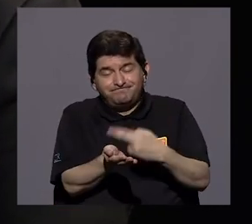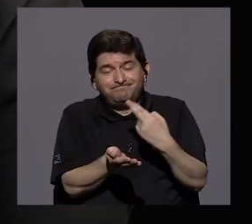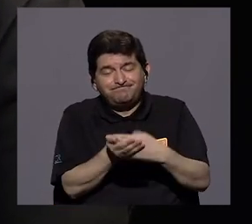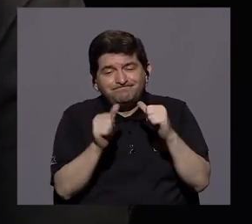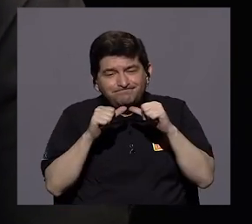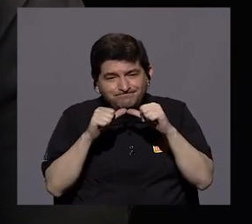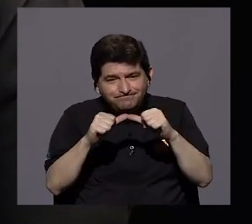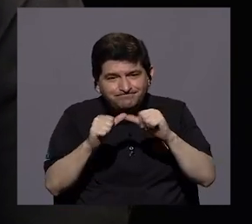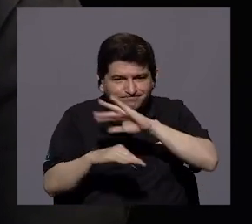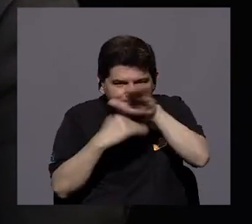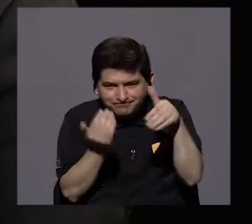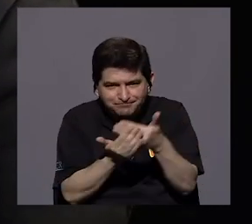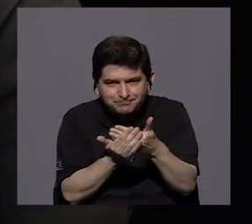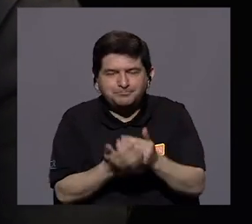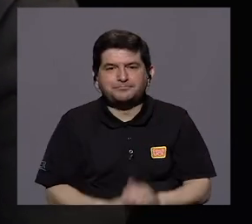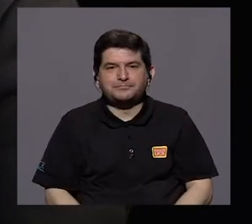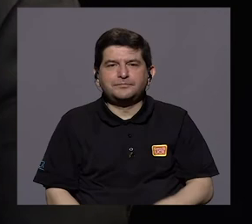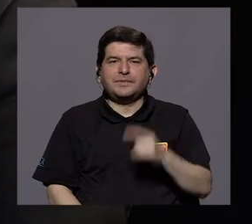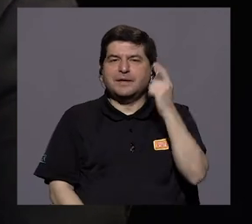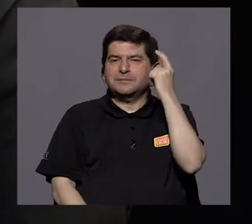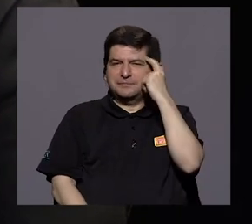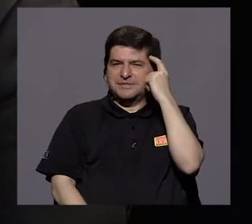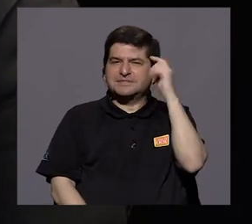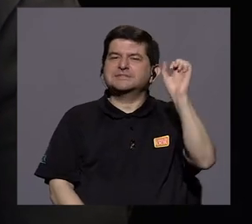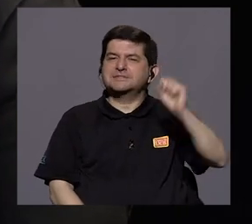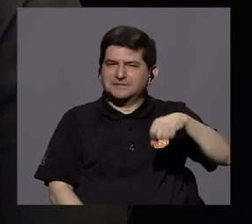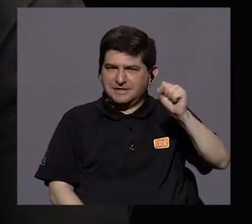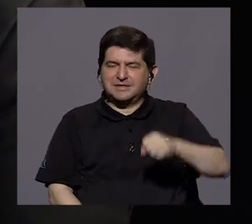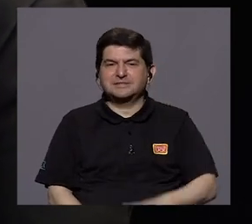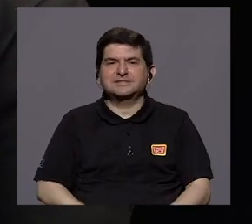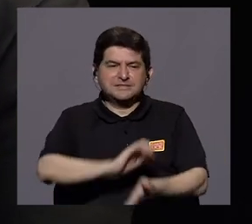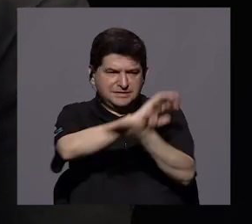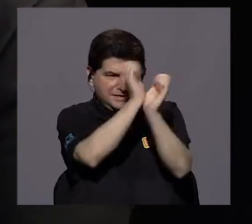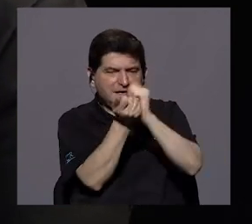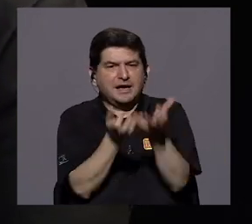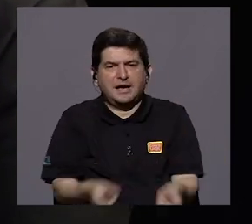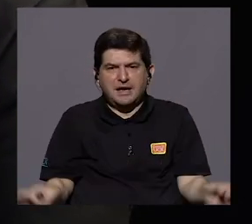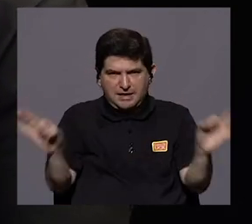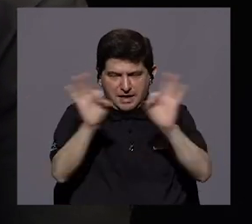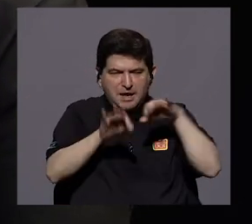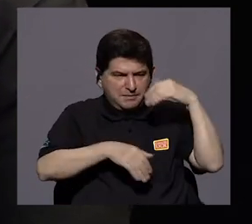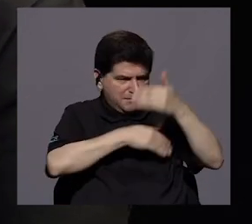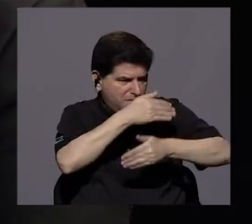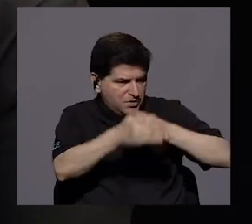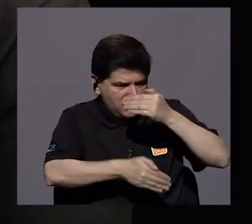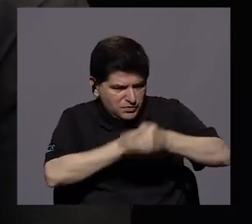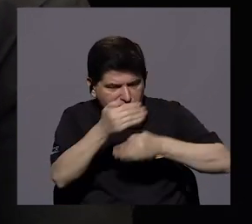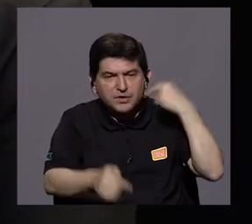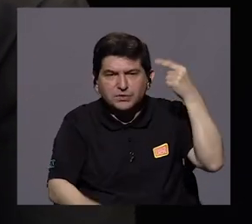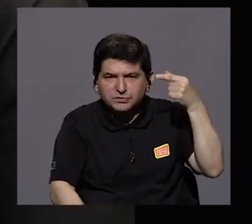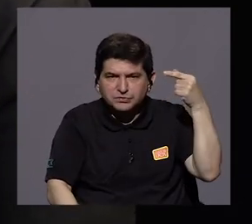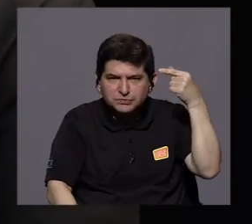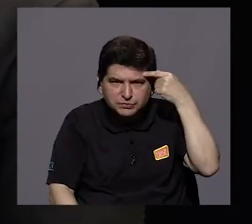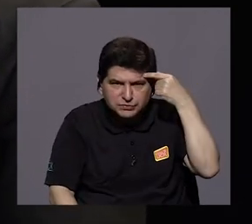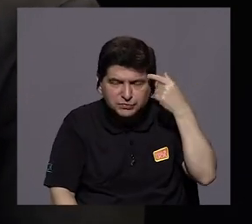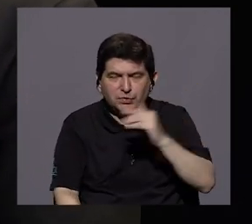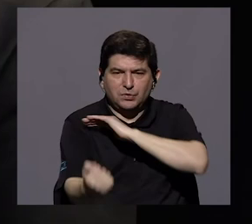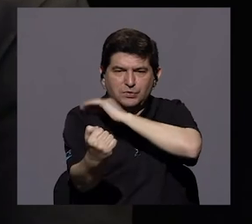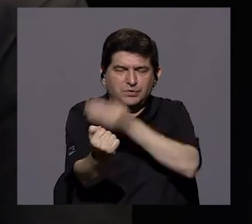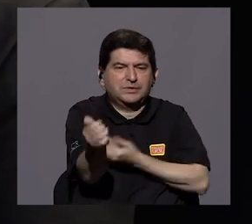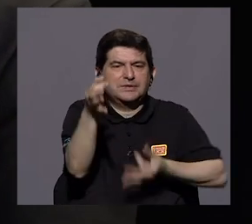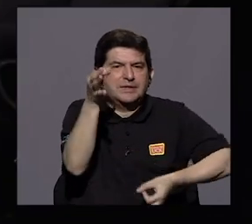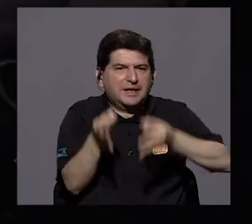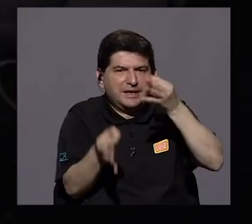pauta. Y sí, hay un pensamiento de que hay que hacer grandes reformas de gestión de gobierno del